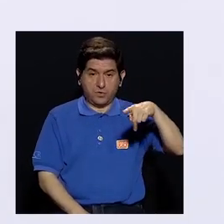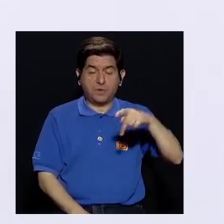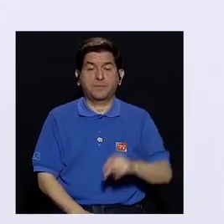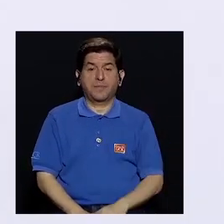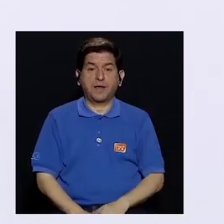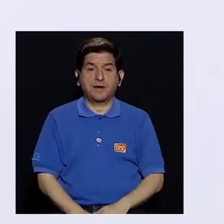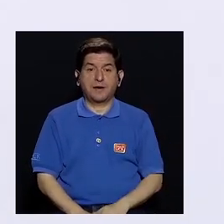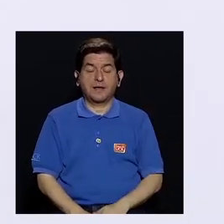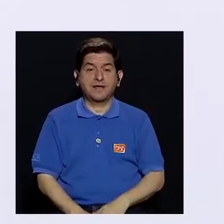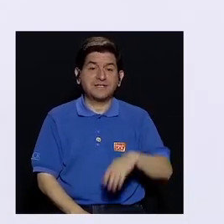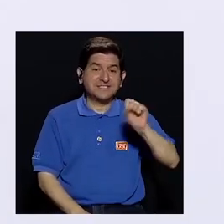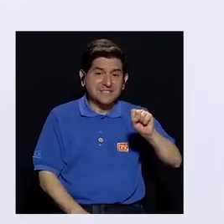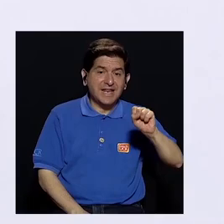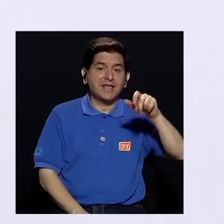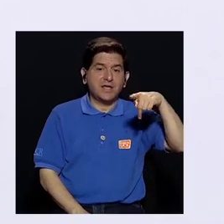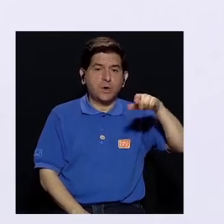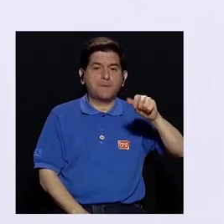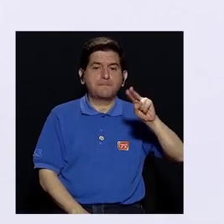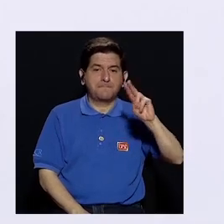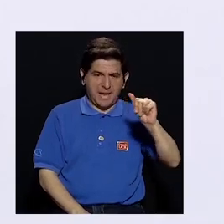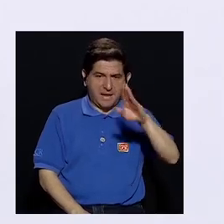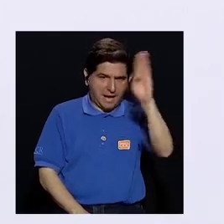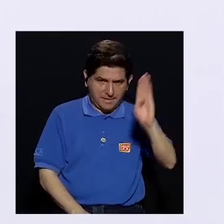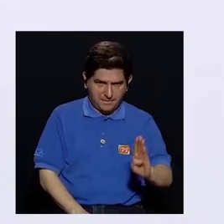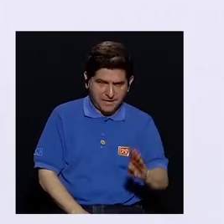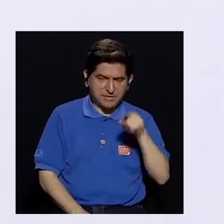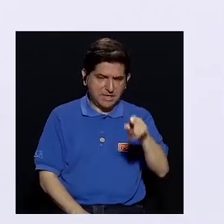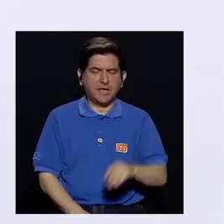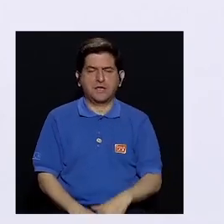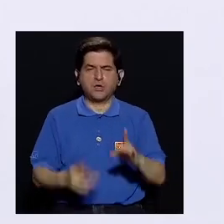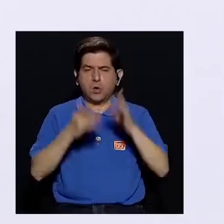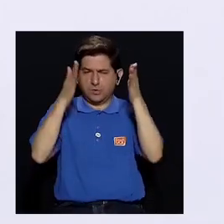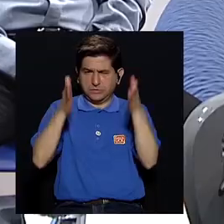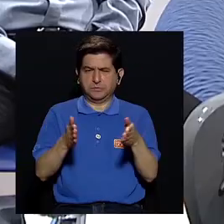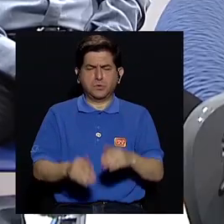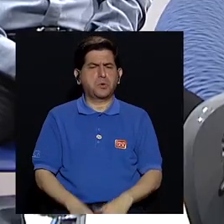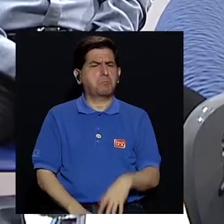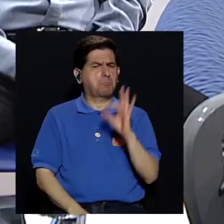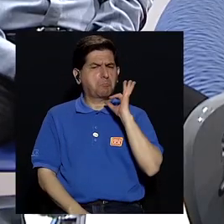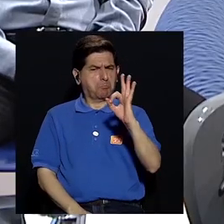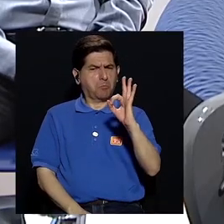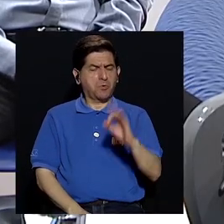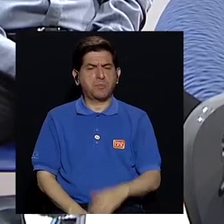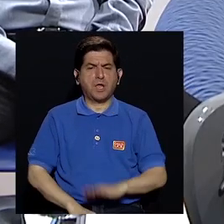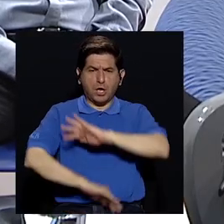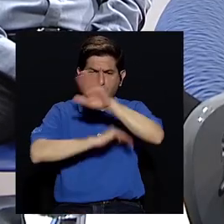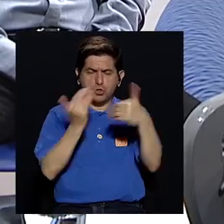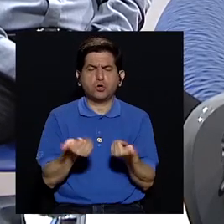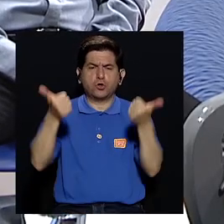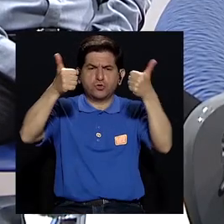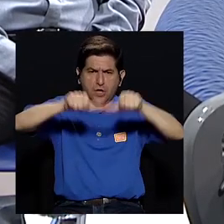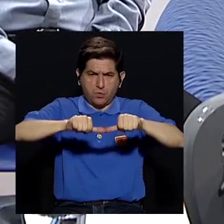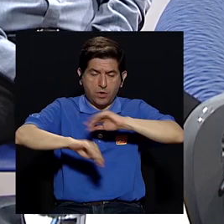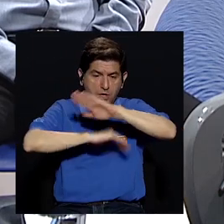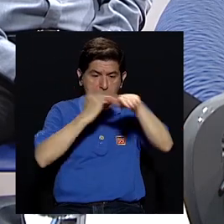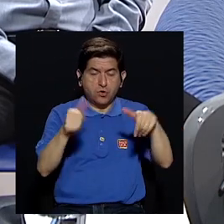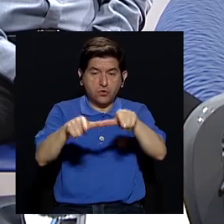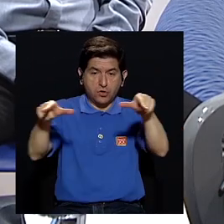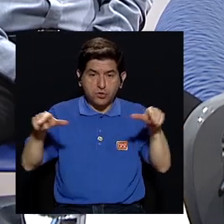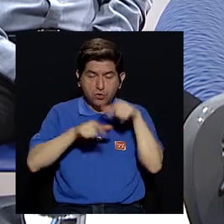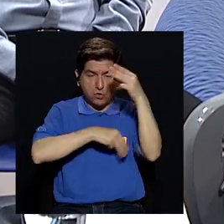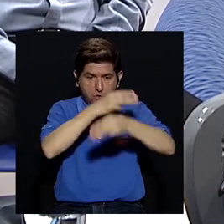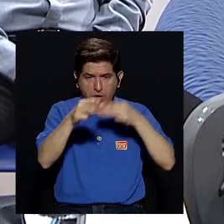genetista fue muy lindo porque fue un link alimentario pena sergio pena las del año exactamente